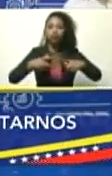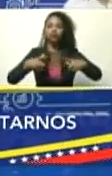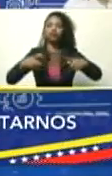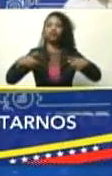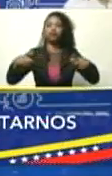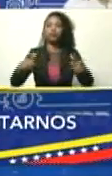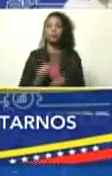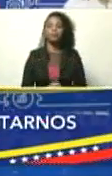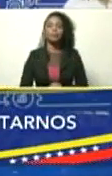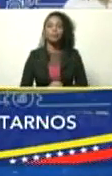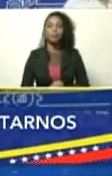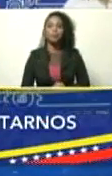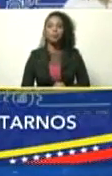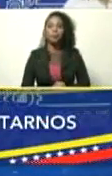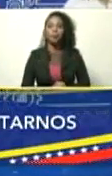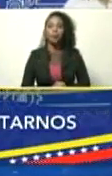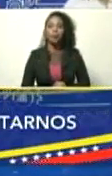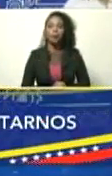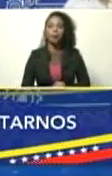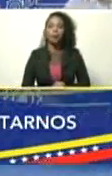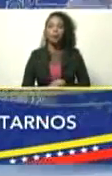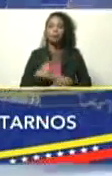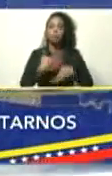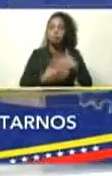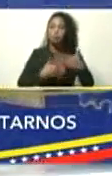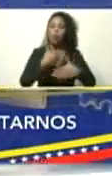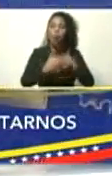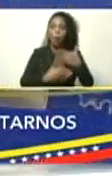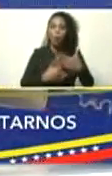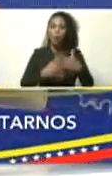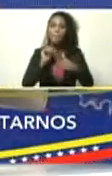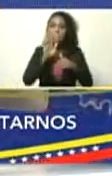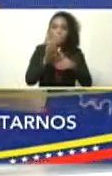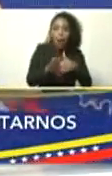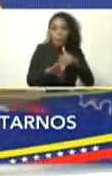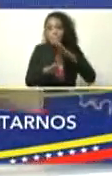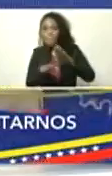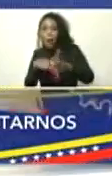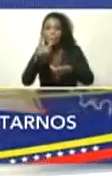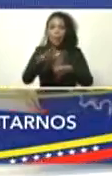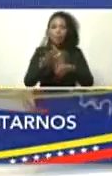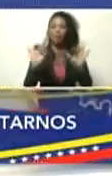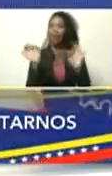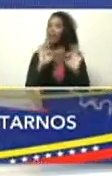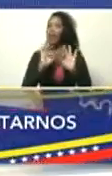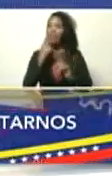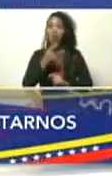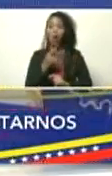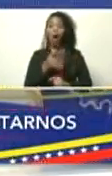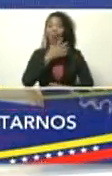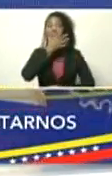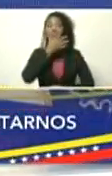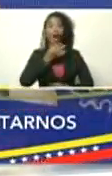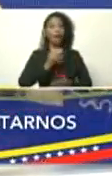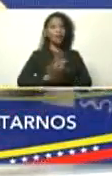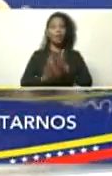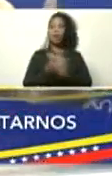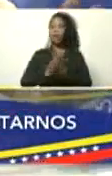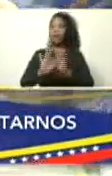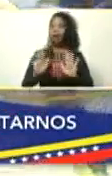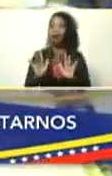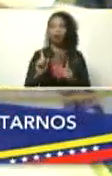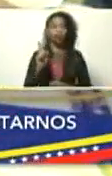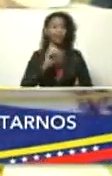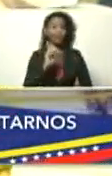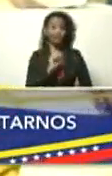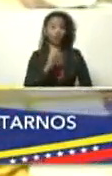poco a poco emparejar, poquito a poco, paso a paso. Nadie dijo que iba a ser fácil. Bueno, hemos